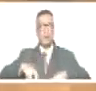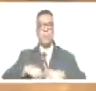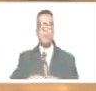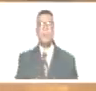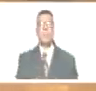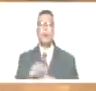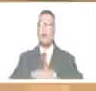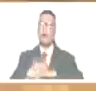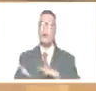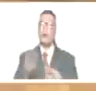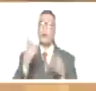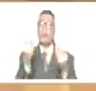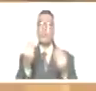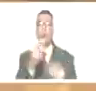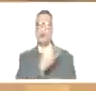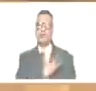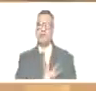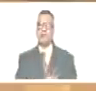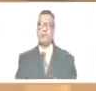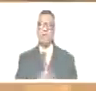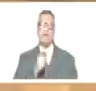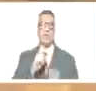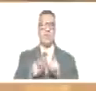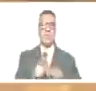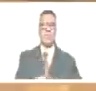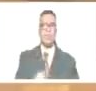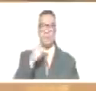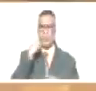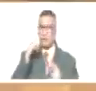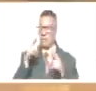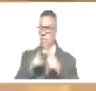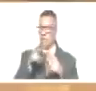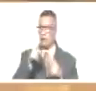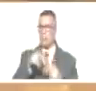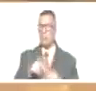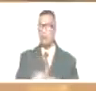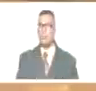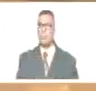triste a veces encontrar que